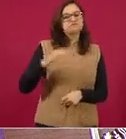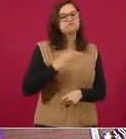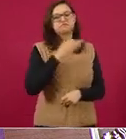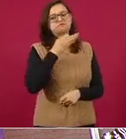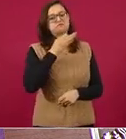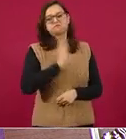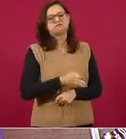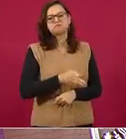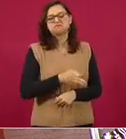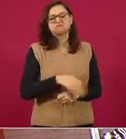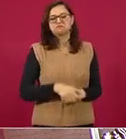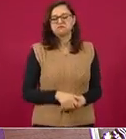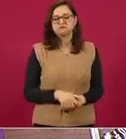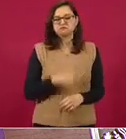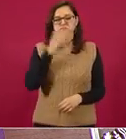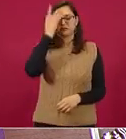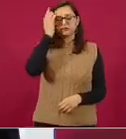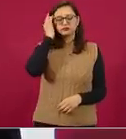Por eso